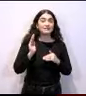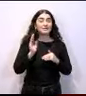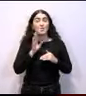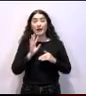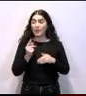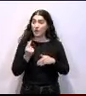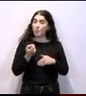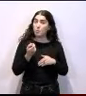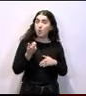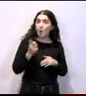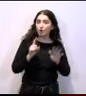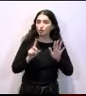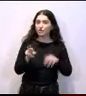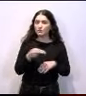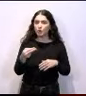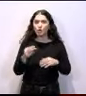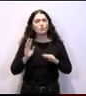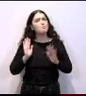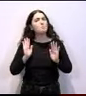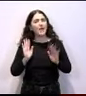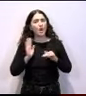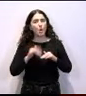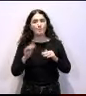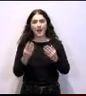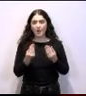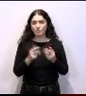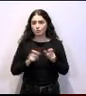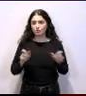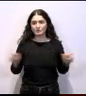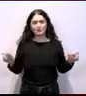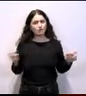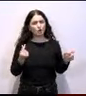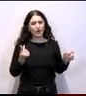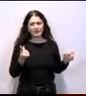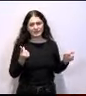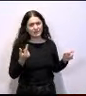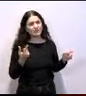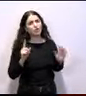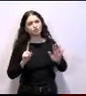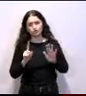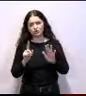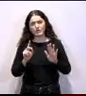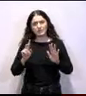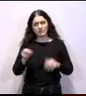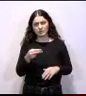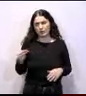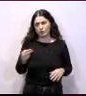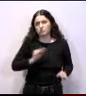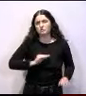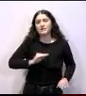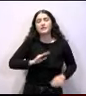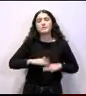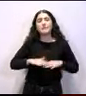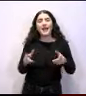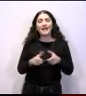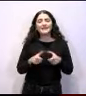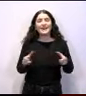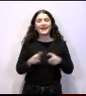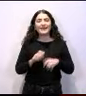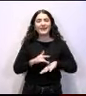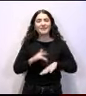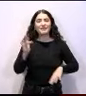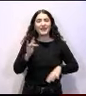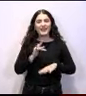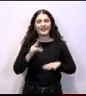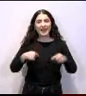pero para muchos, para muchas, será una cantidad importante para la emisión de la tarjeta digital